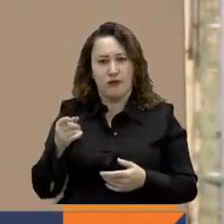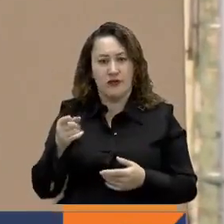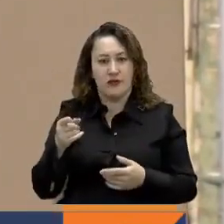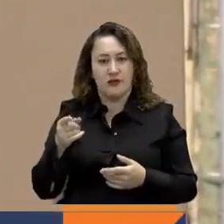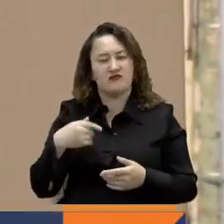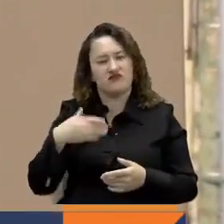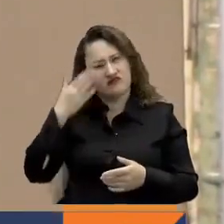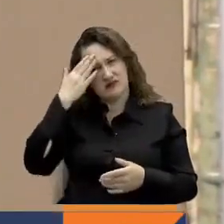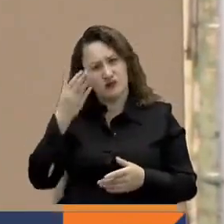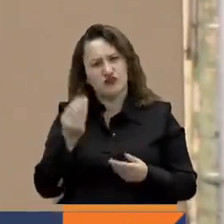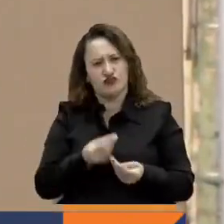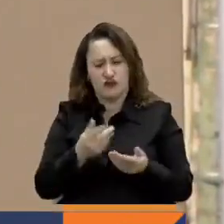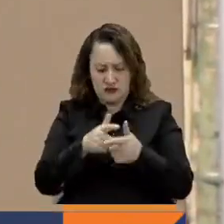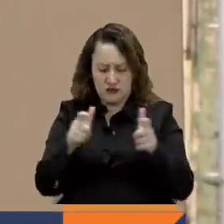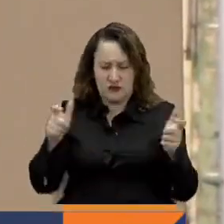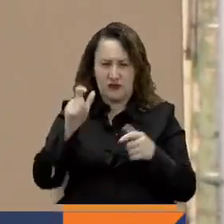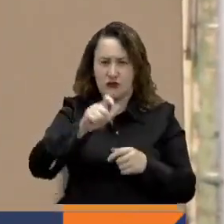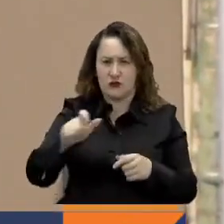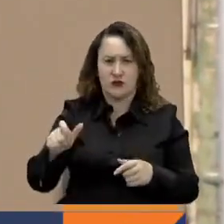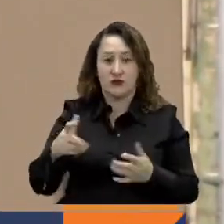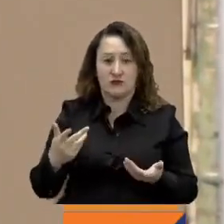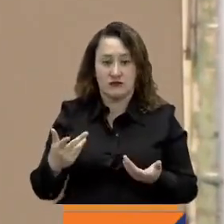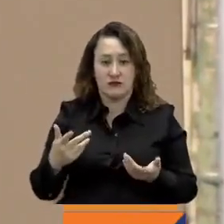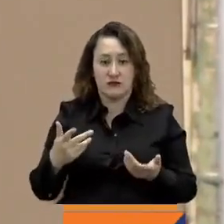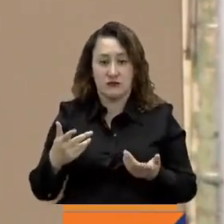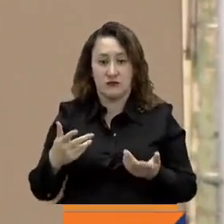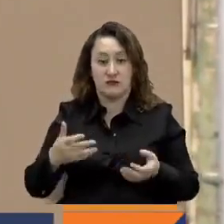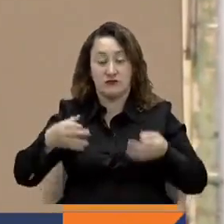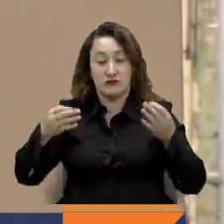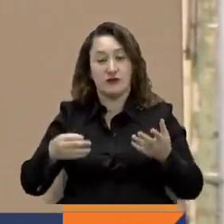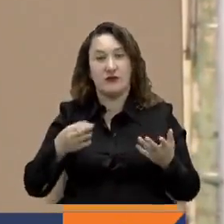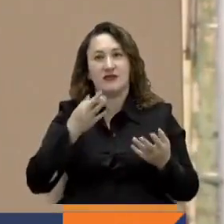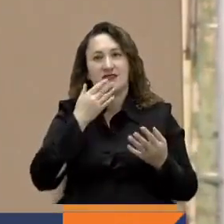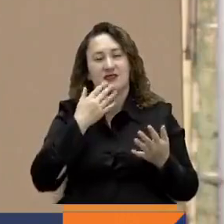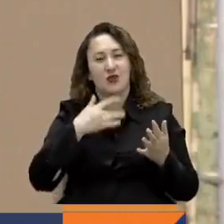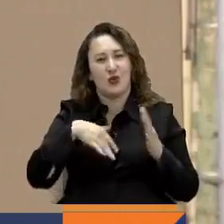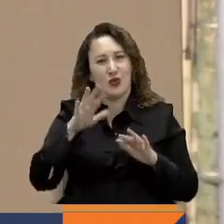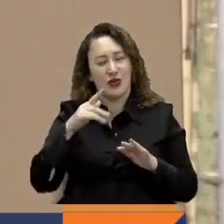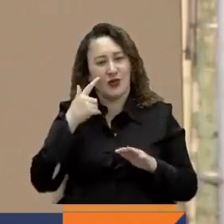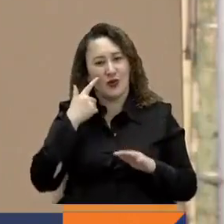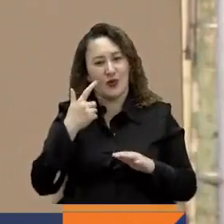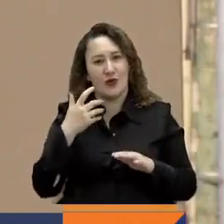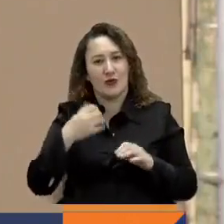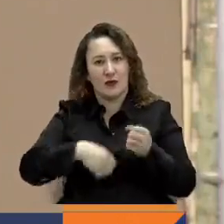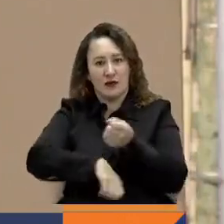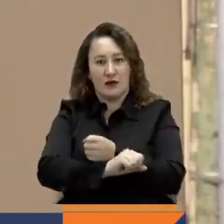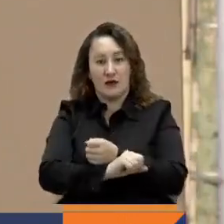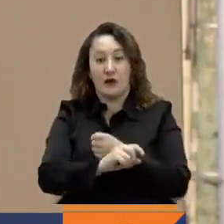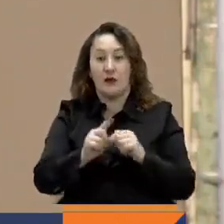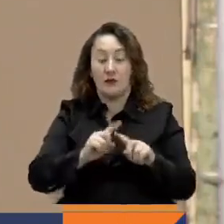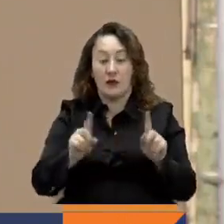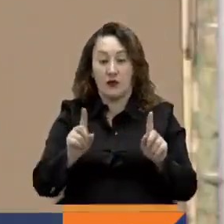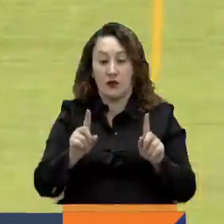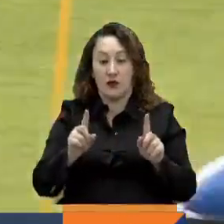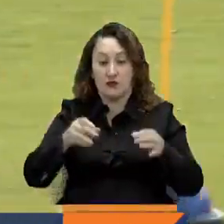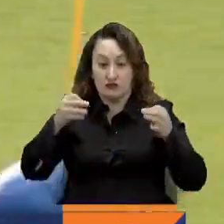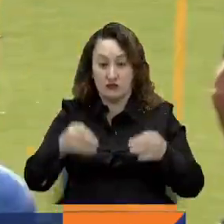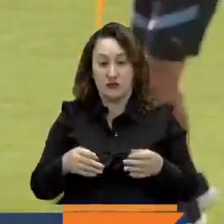que va a haber mucha gente, le pone un marco mucho más colorido al partido y bueno, con la expectativa de estar a la